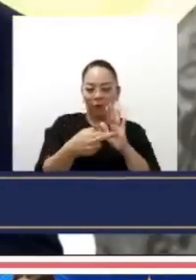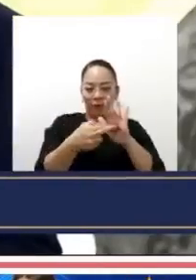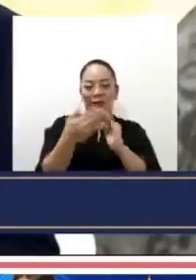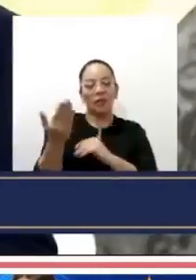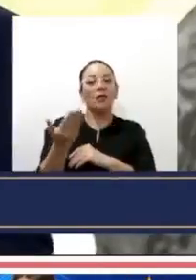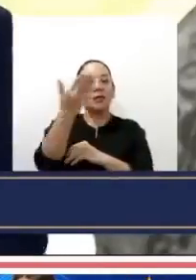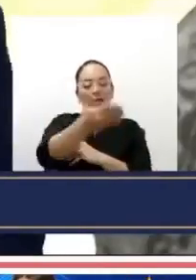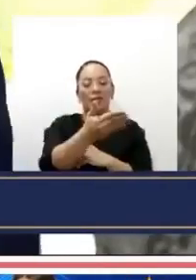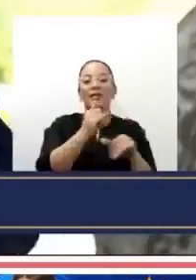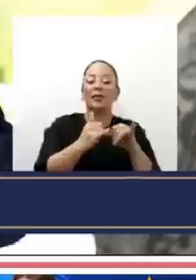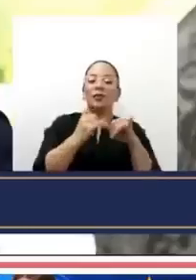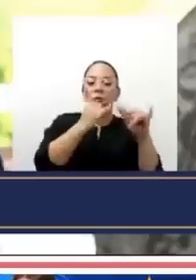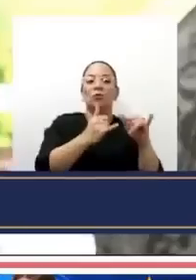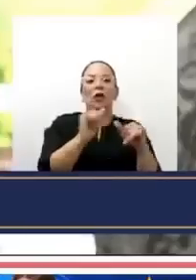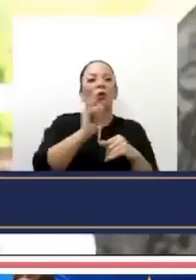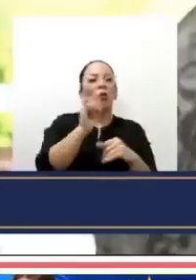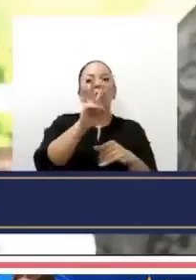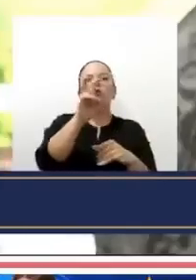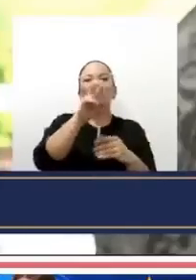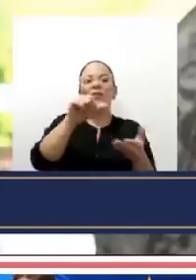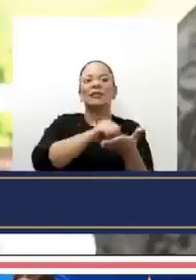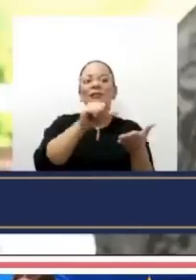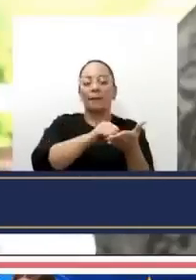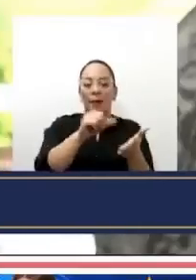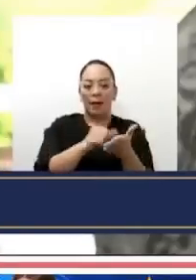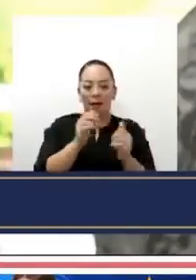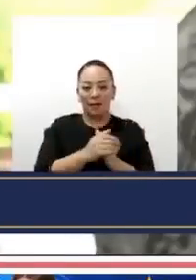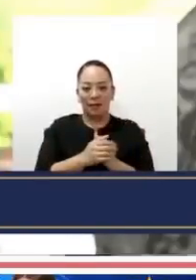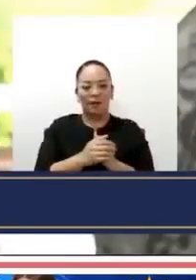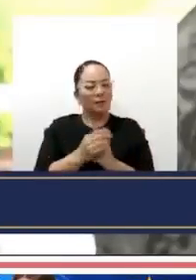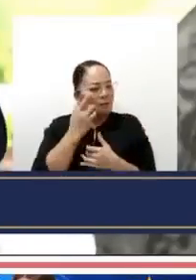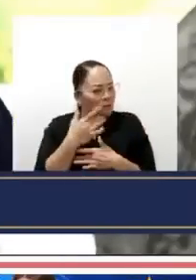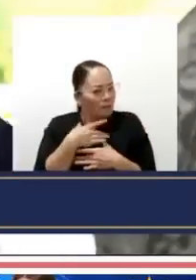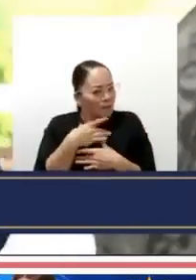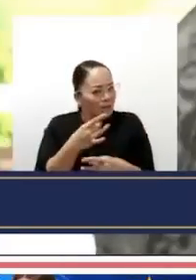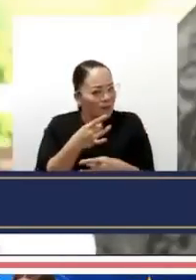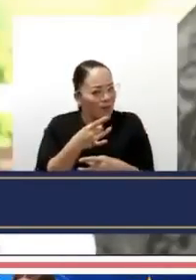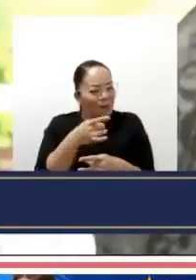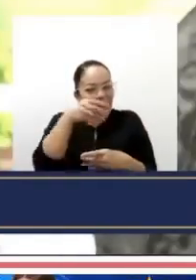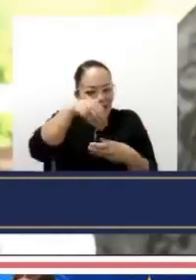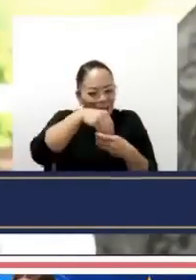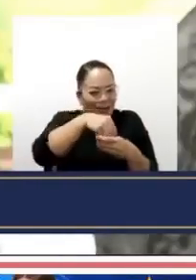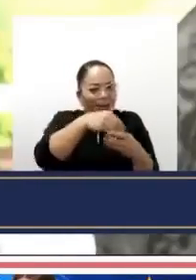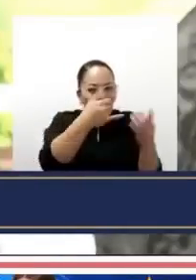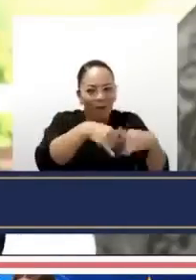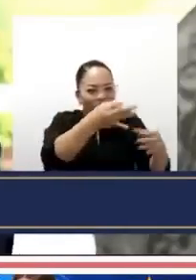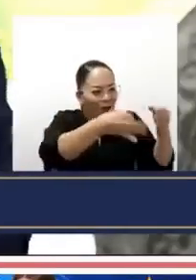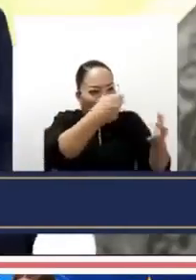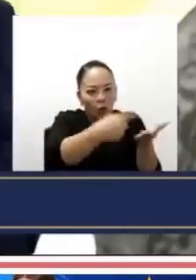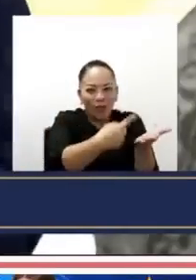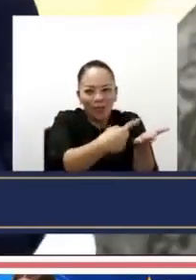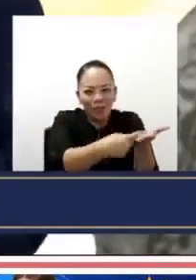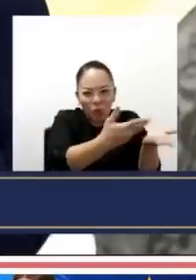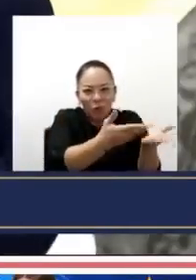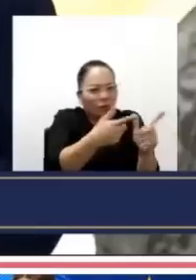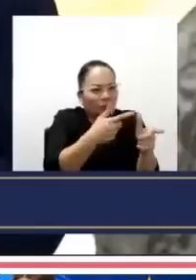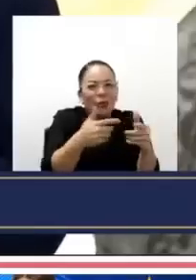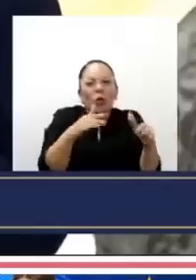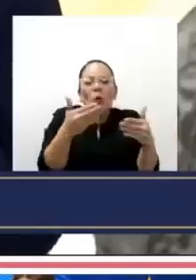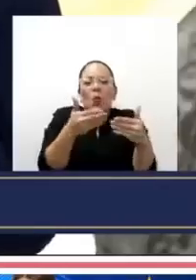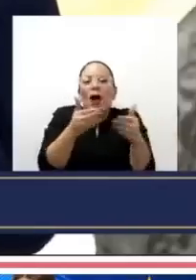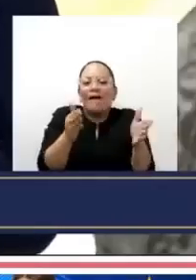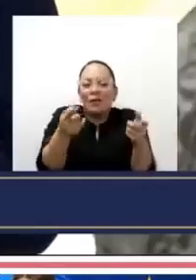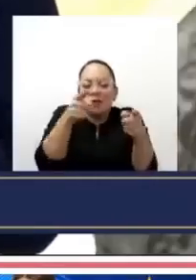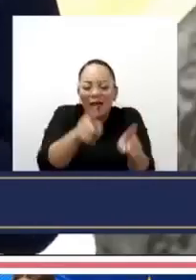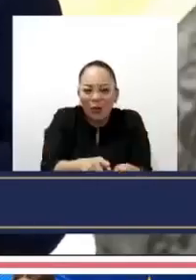apersonarse y hacer una denuncia como de 200 páginas. Ajá. Pero vean, interesante, eso está en el contencioso también. Sí. ¿Cómo pueden abrir una